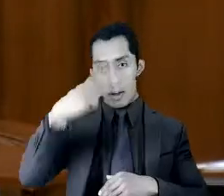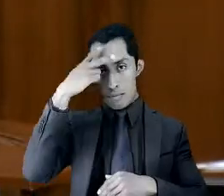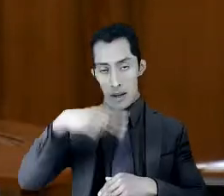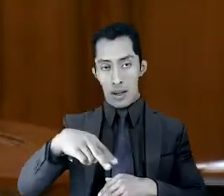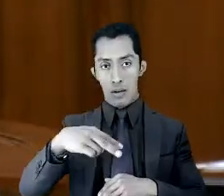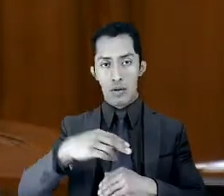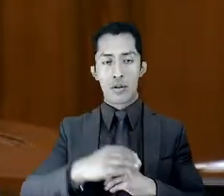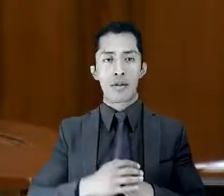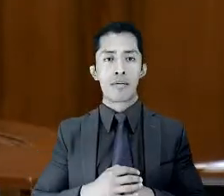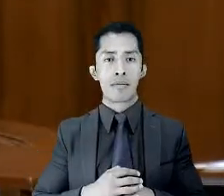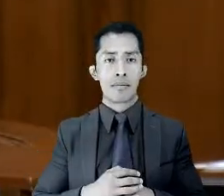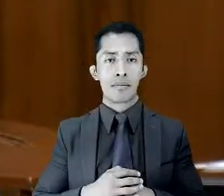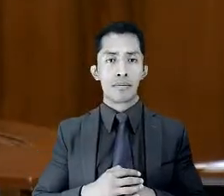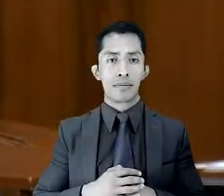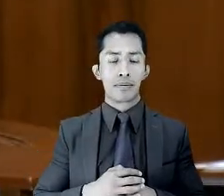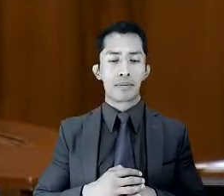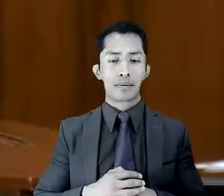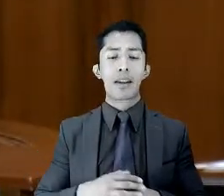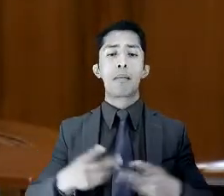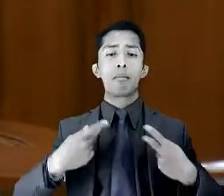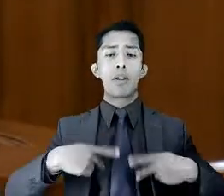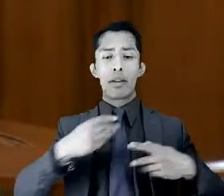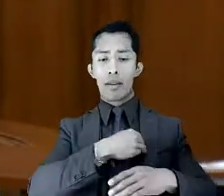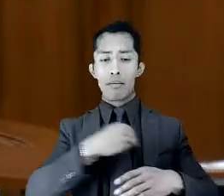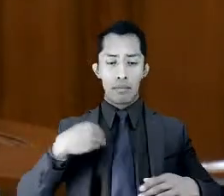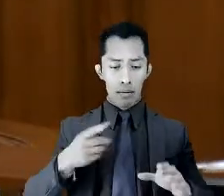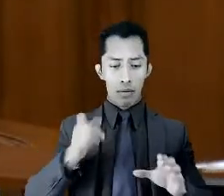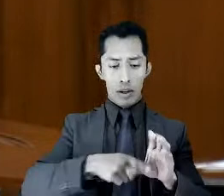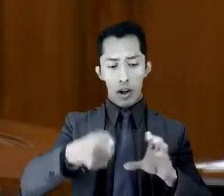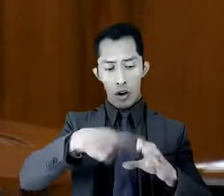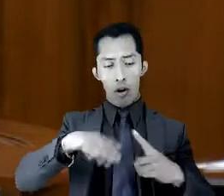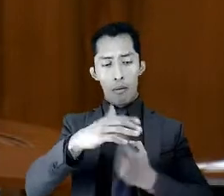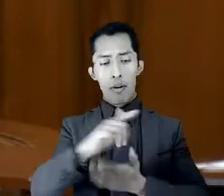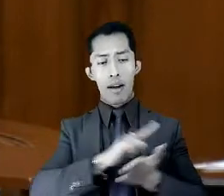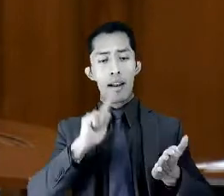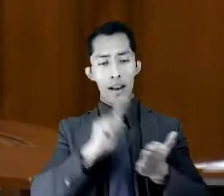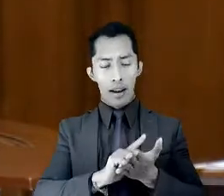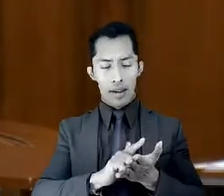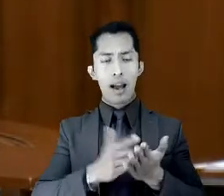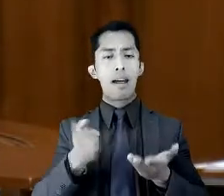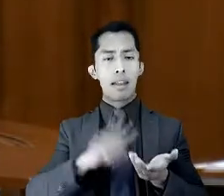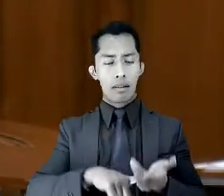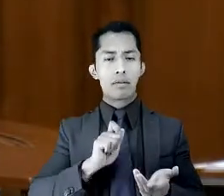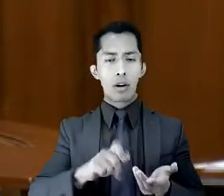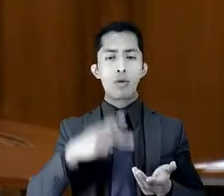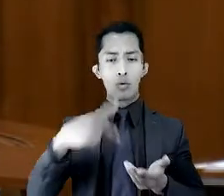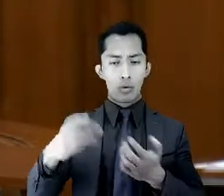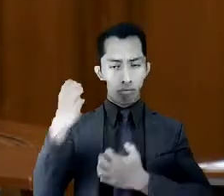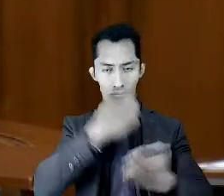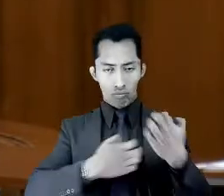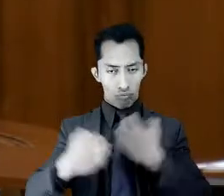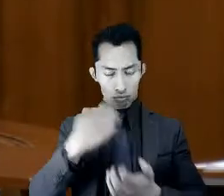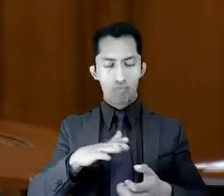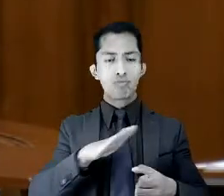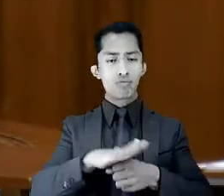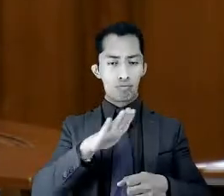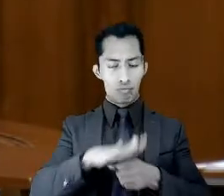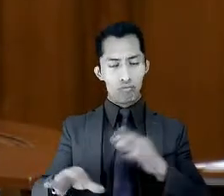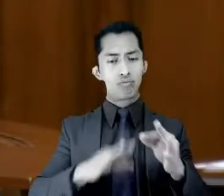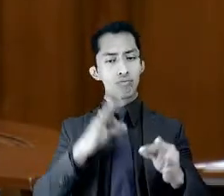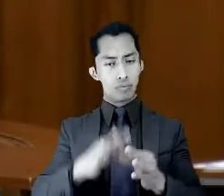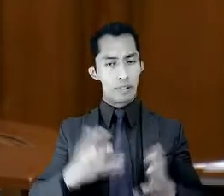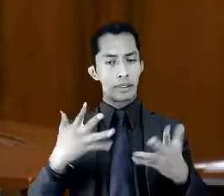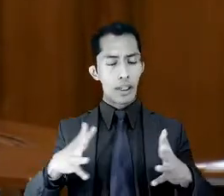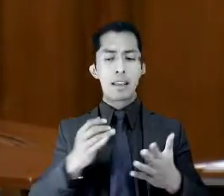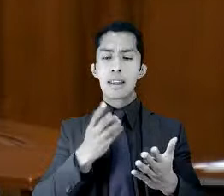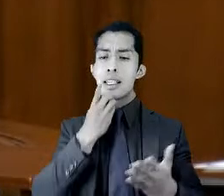México. Los integrantes de las comisiones legislativas, con base en el estudio que llevamos a cabo, derivamos